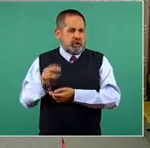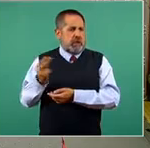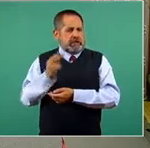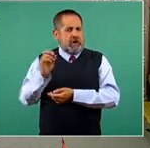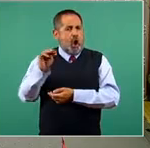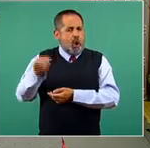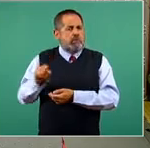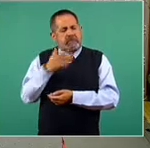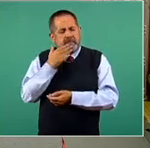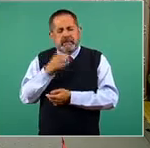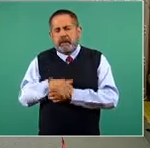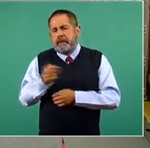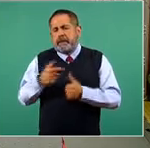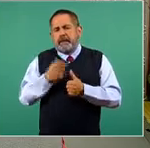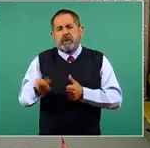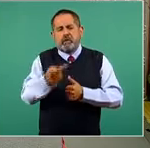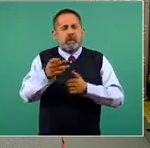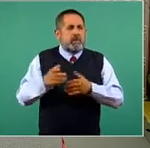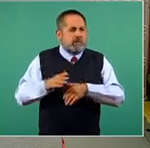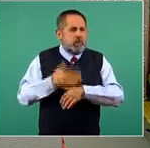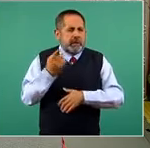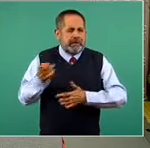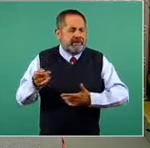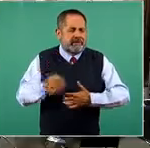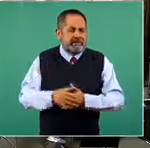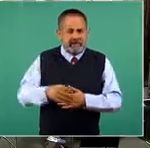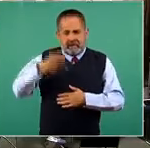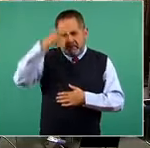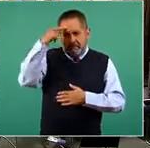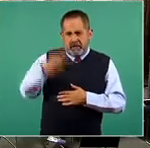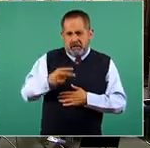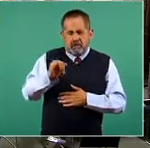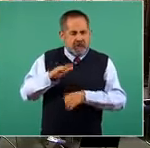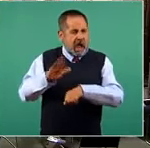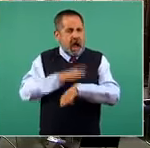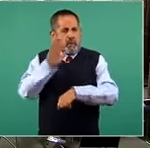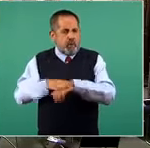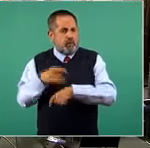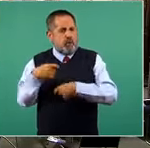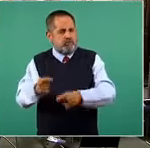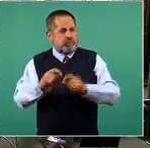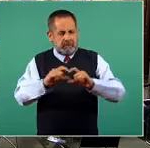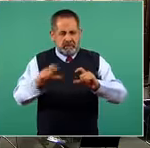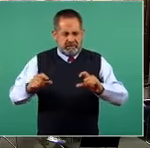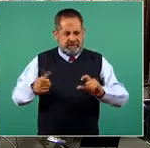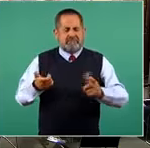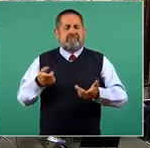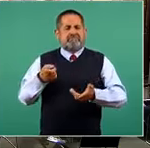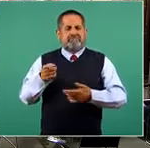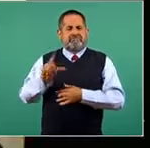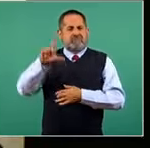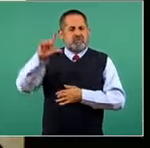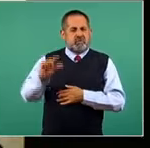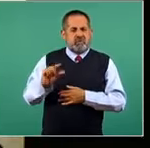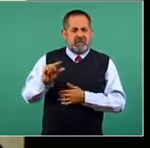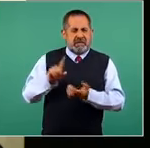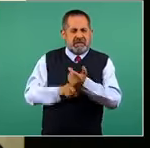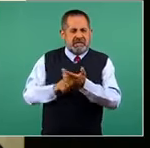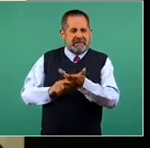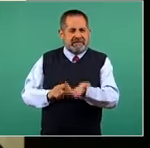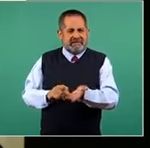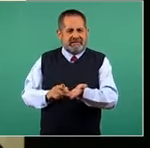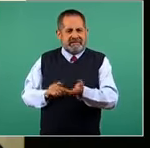Salud. La primera pregunta es, ¿por qué México aprobó esta vacuna a pesar de que tenía un rango inferior en